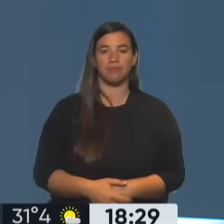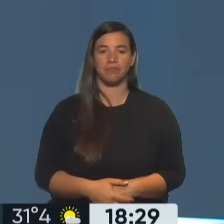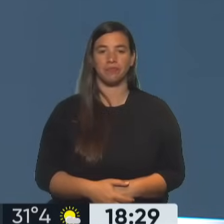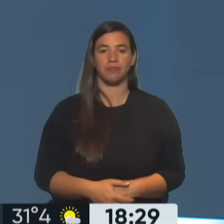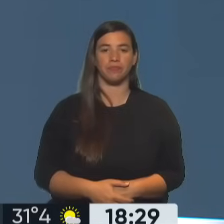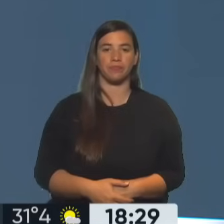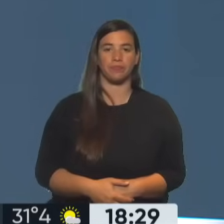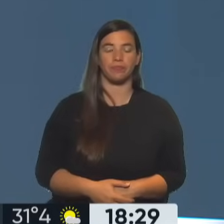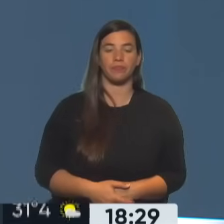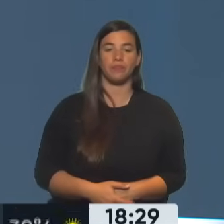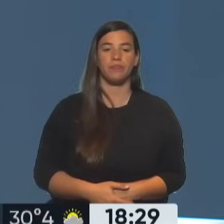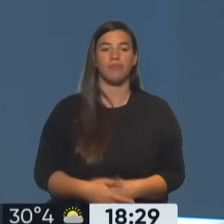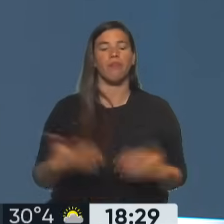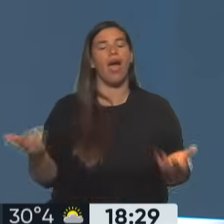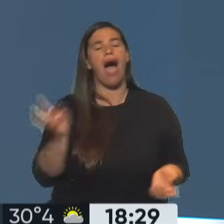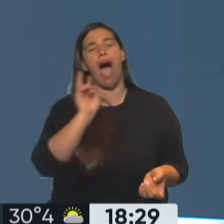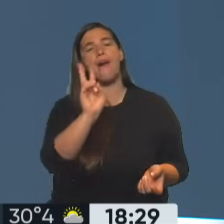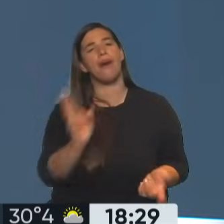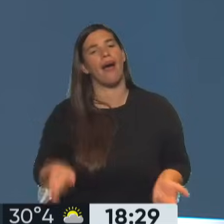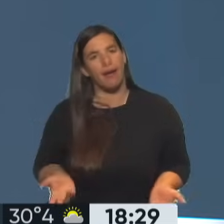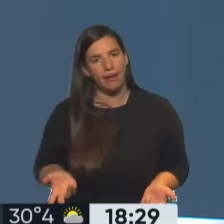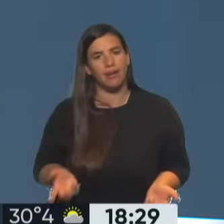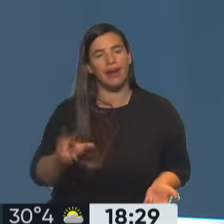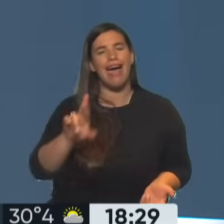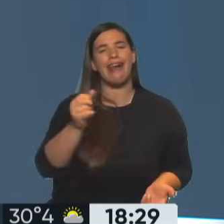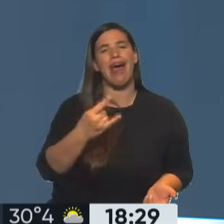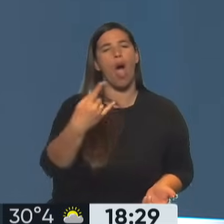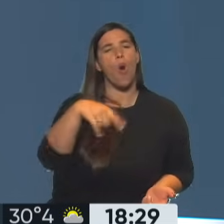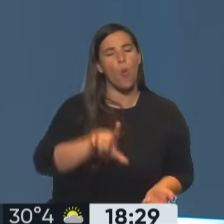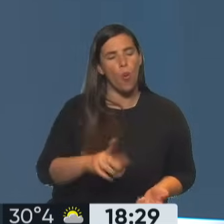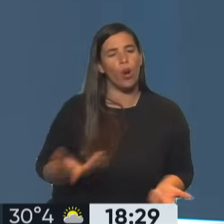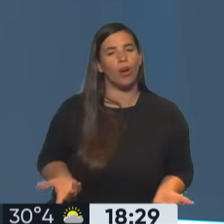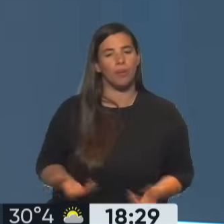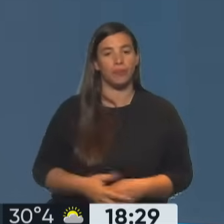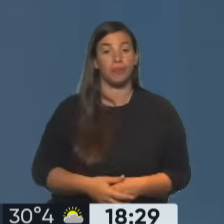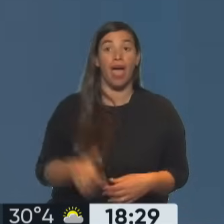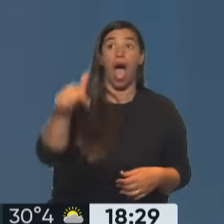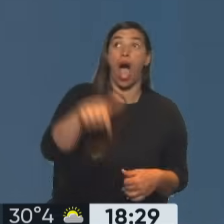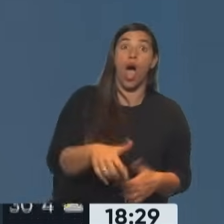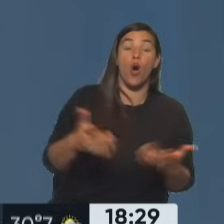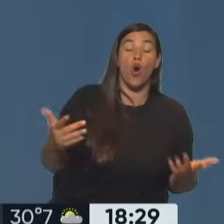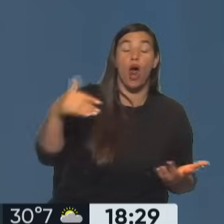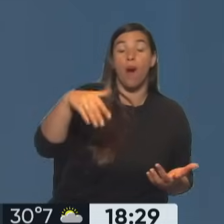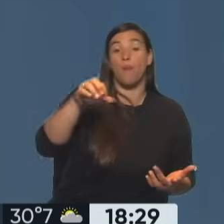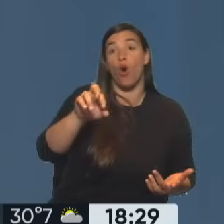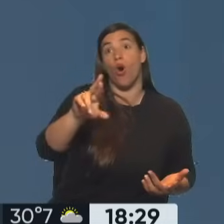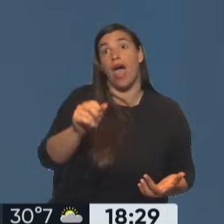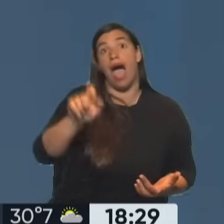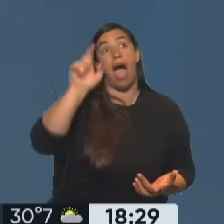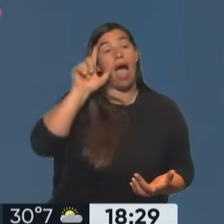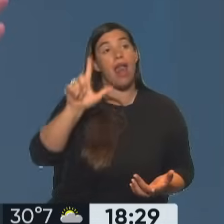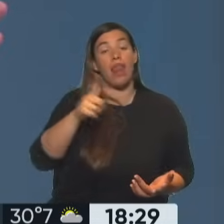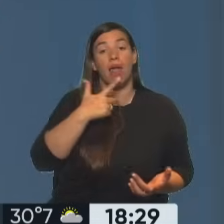Bueno, a ver, querido Raúl. Ahora de pronto Morales se ha convertido en el paladín no sé de qué. Este señor